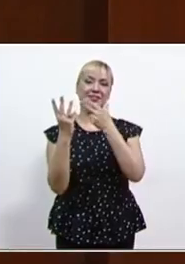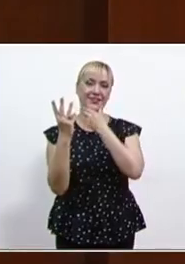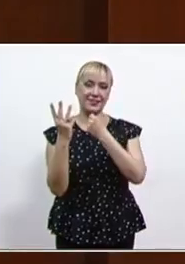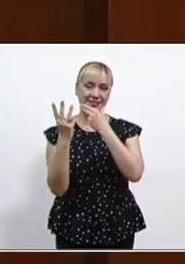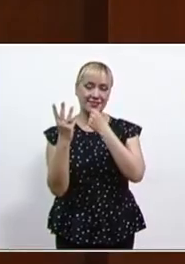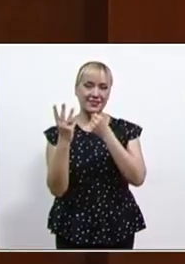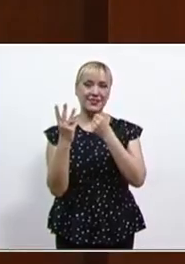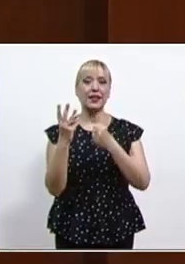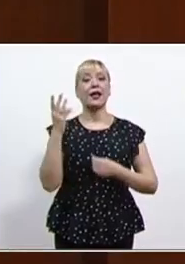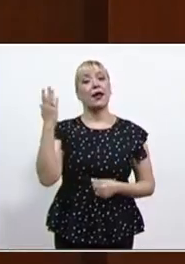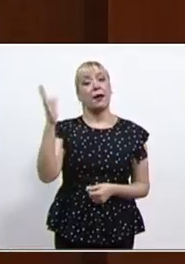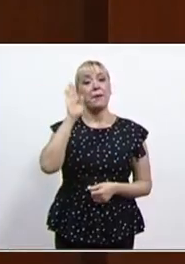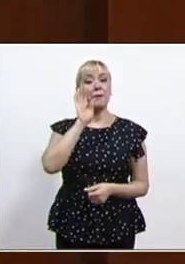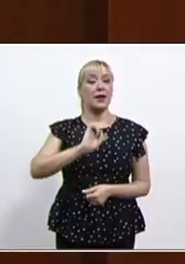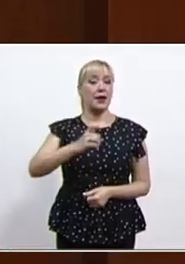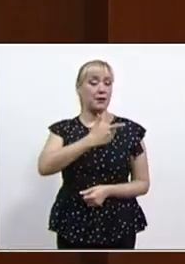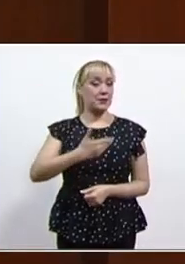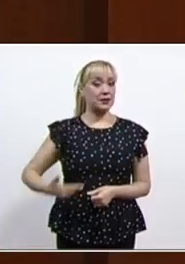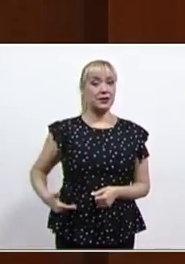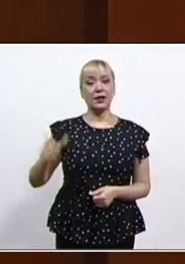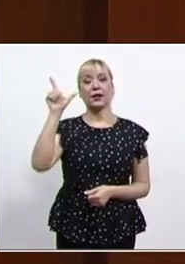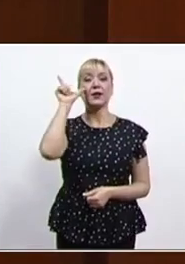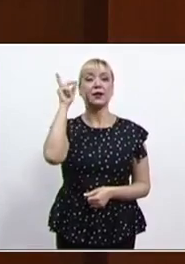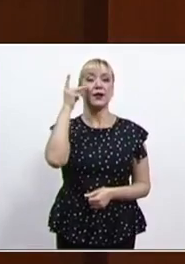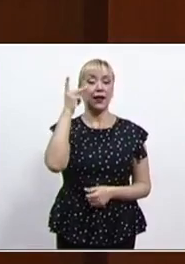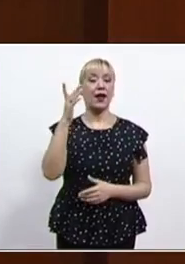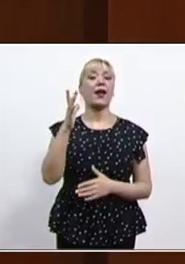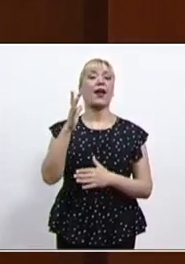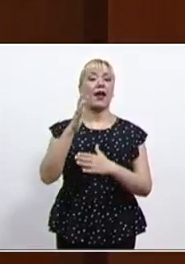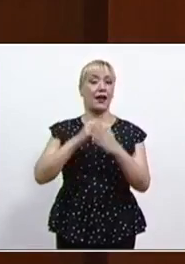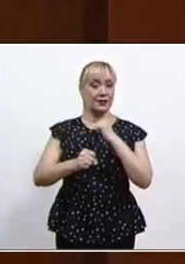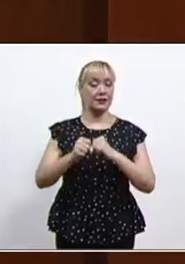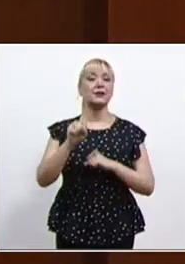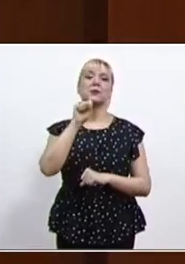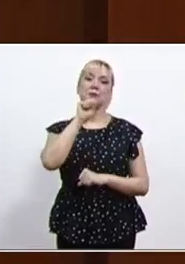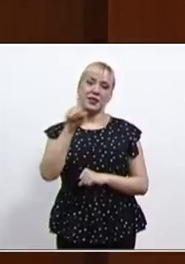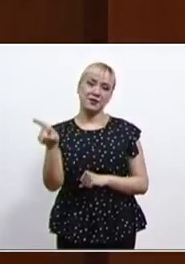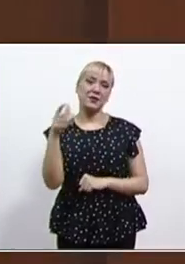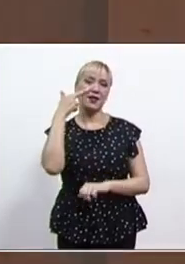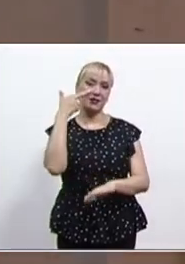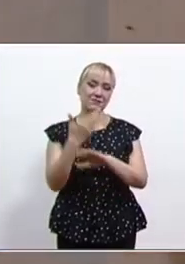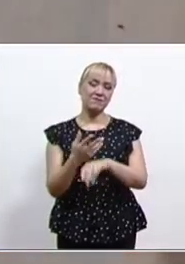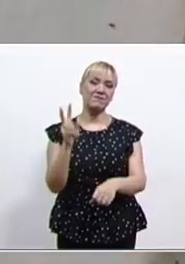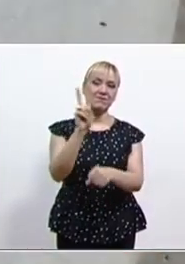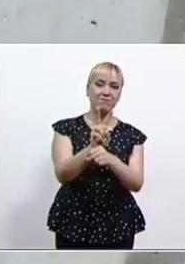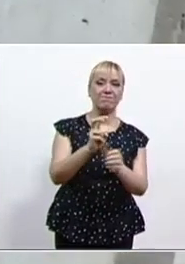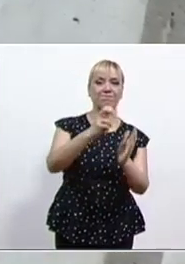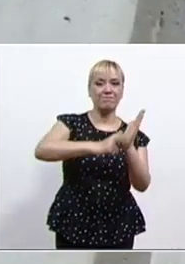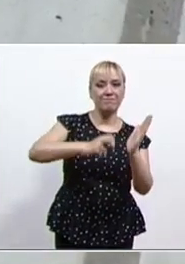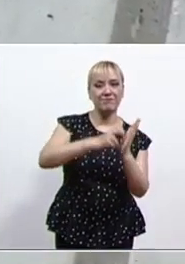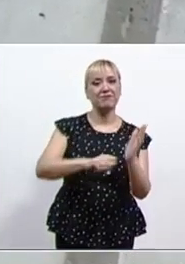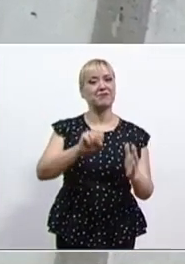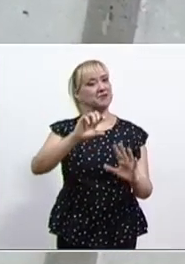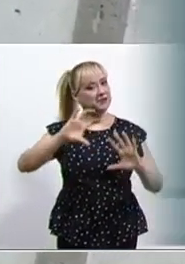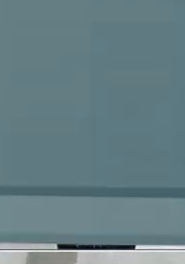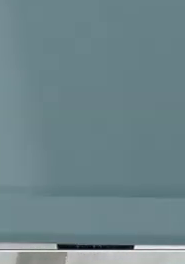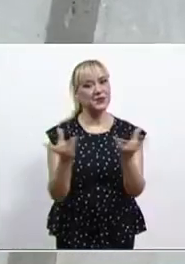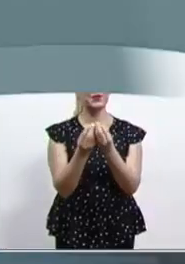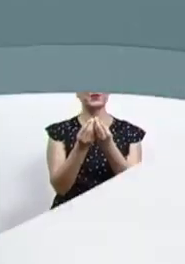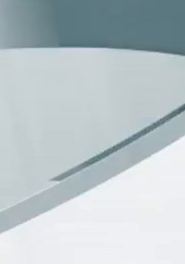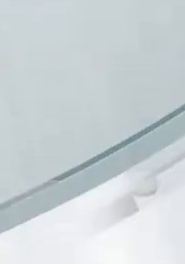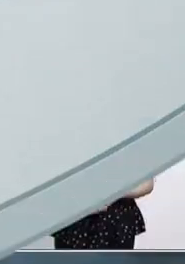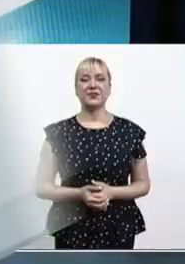la ministra presidenta Norma Lucía Piña, también preside este órgano de administración, vigilancia y disciplina.